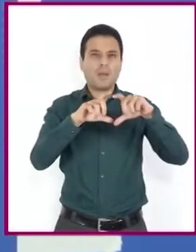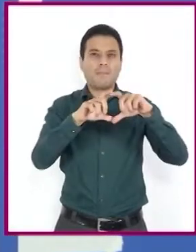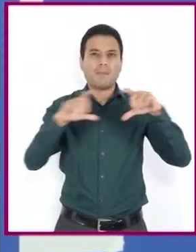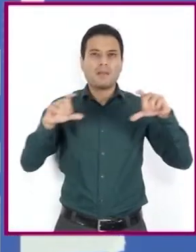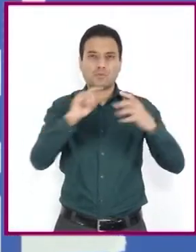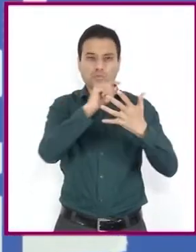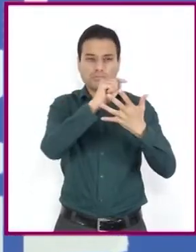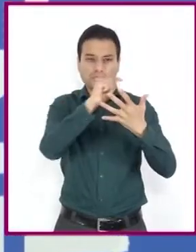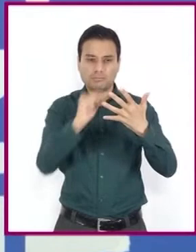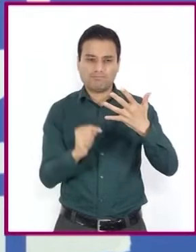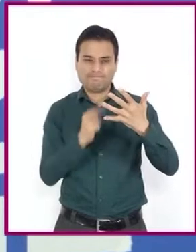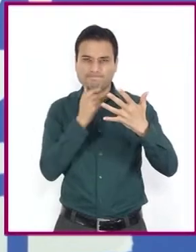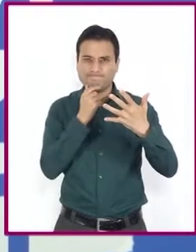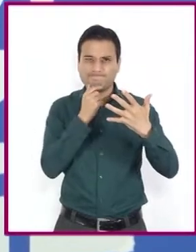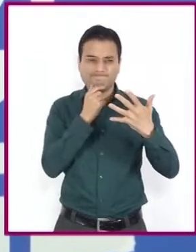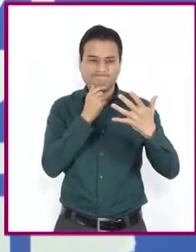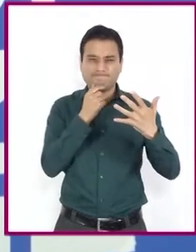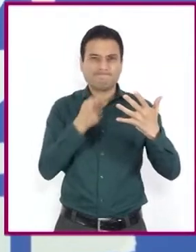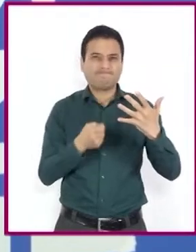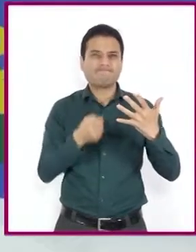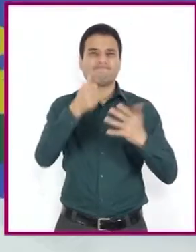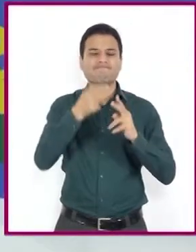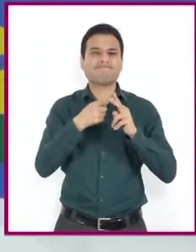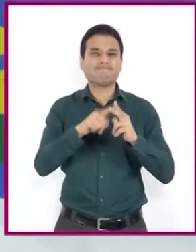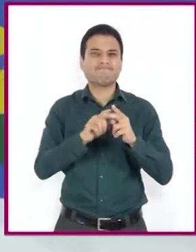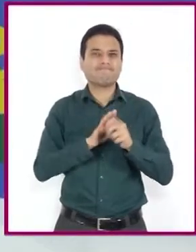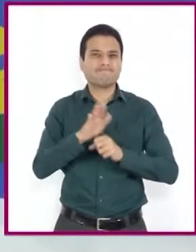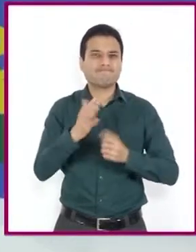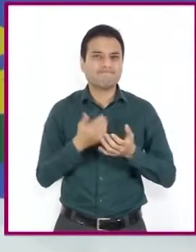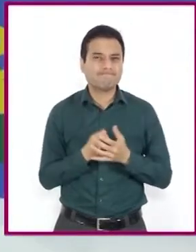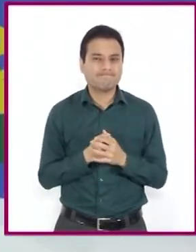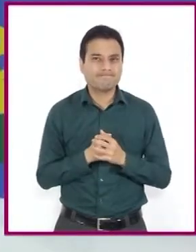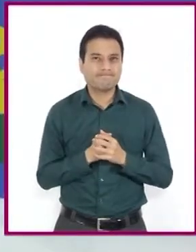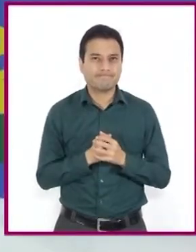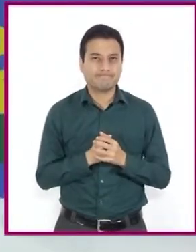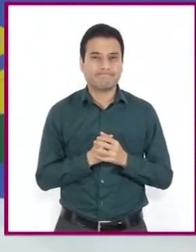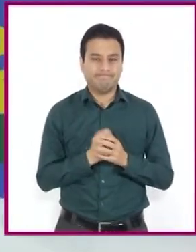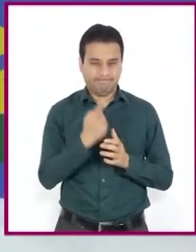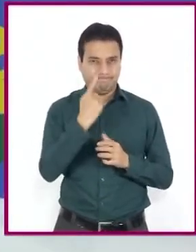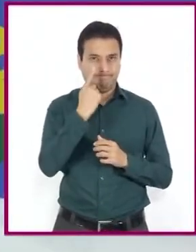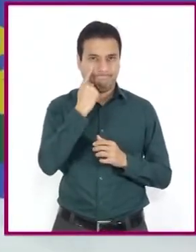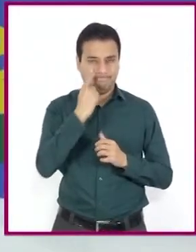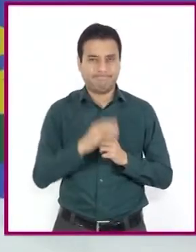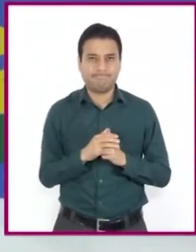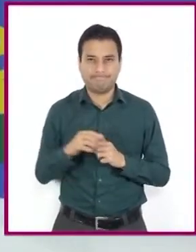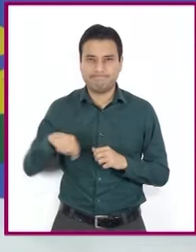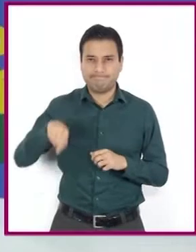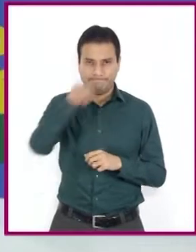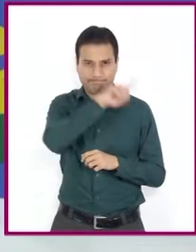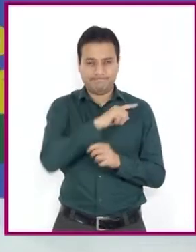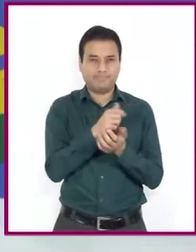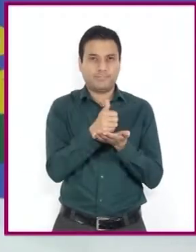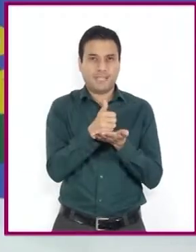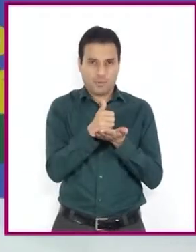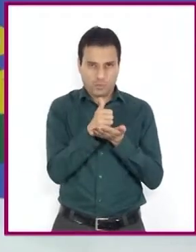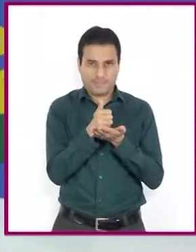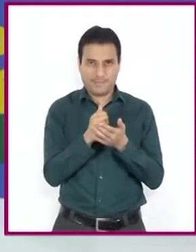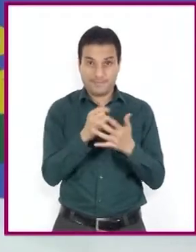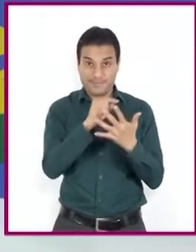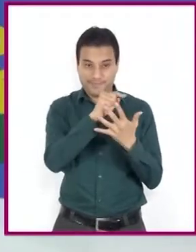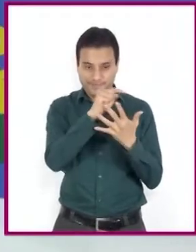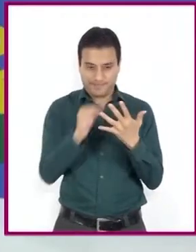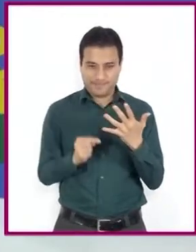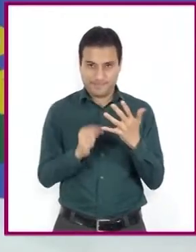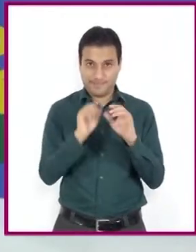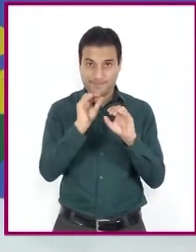el antecedente de la pregunta inicial? Les invito para que me ayuden a ensamblar este